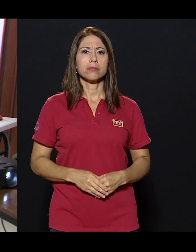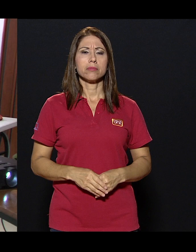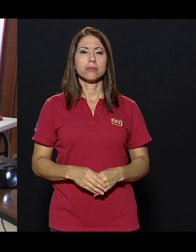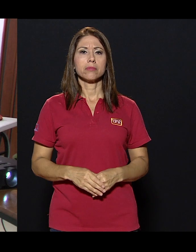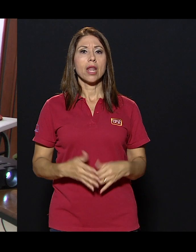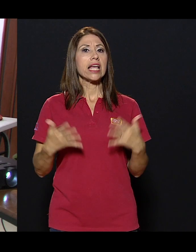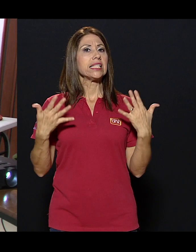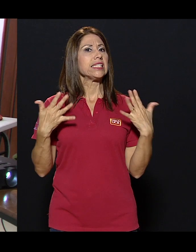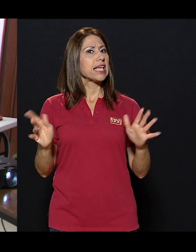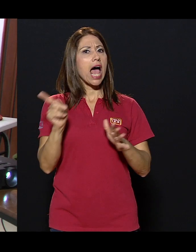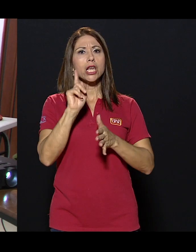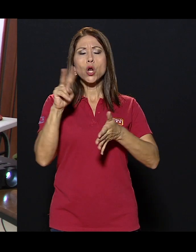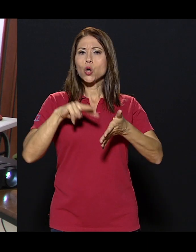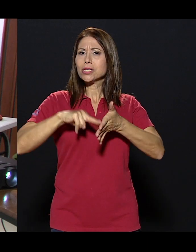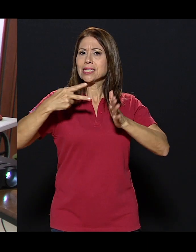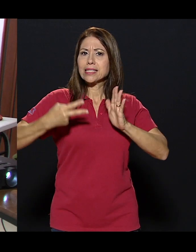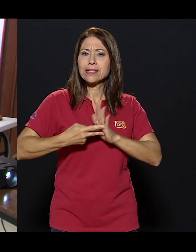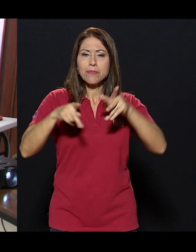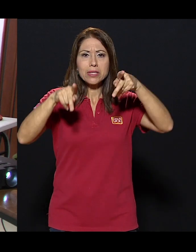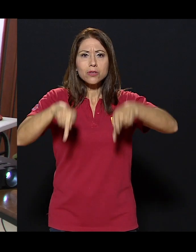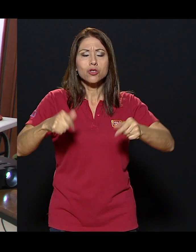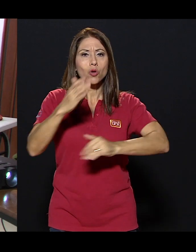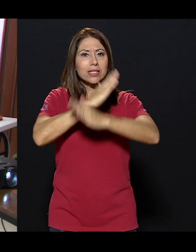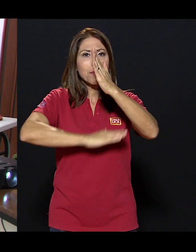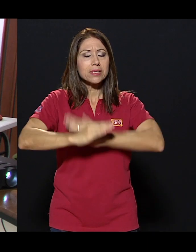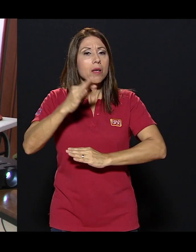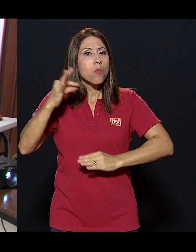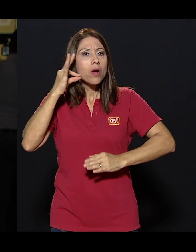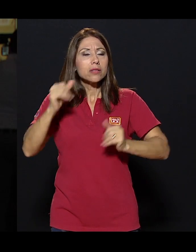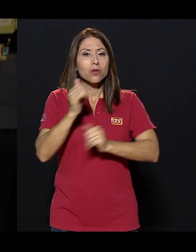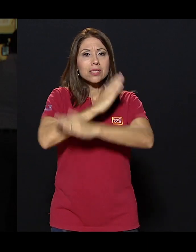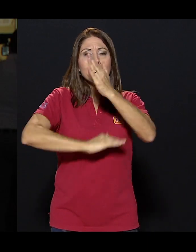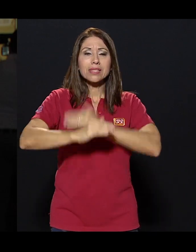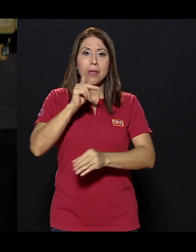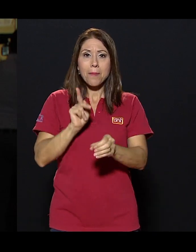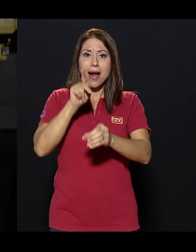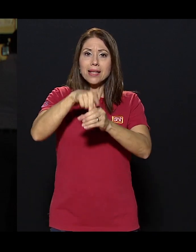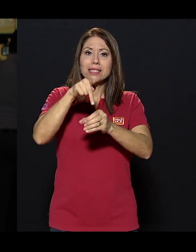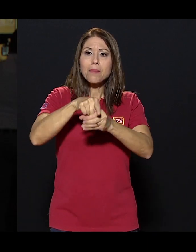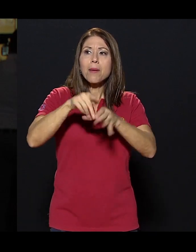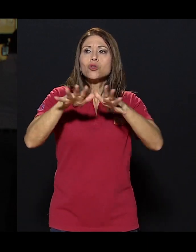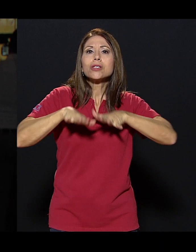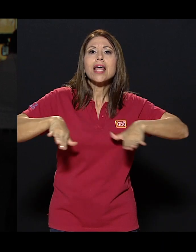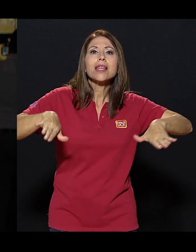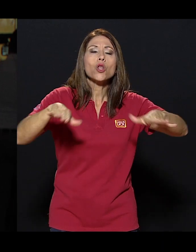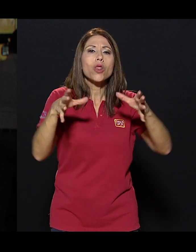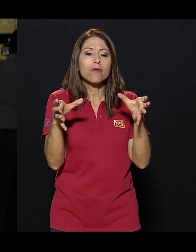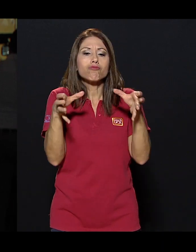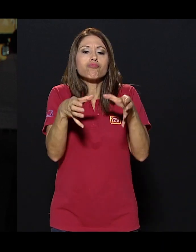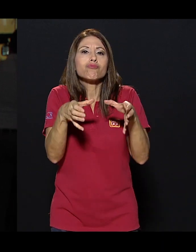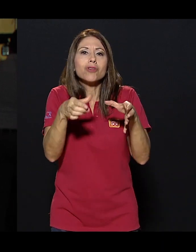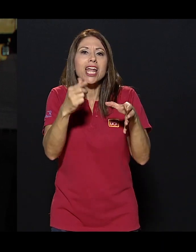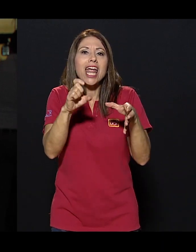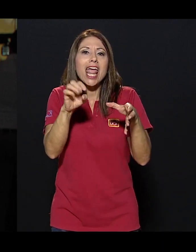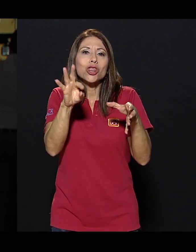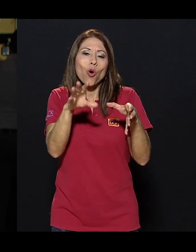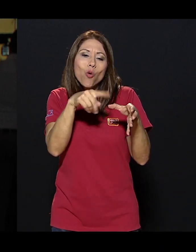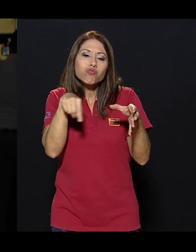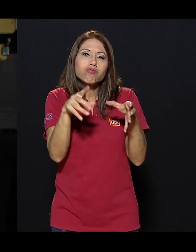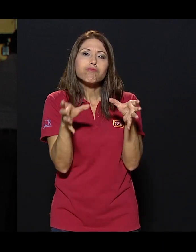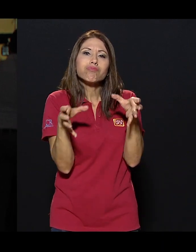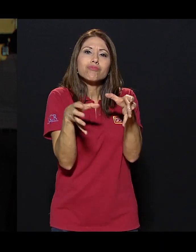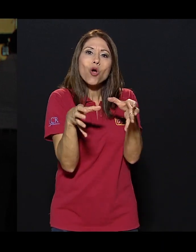muy buena labor. Ya no más se trata de que las personas con discapacidad y las mujeres con discapacidad participemos dentro del